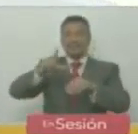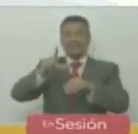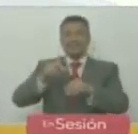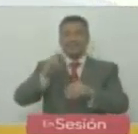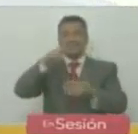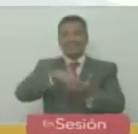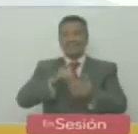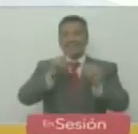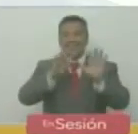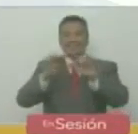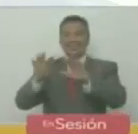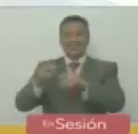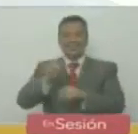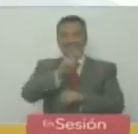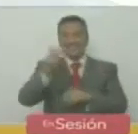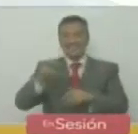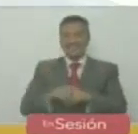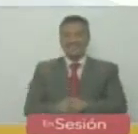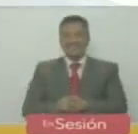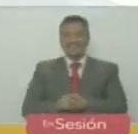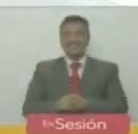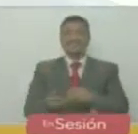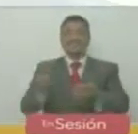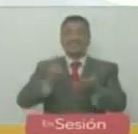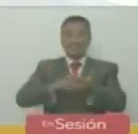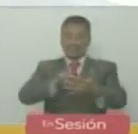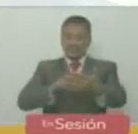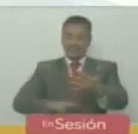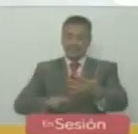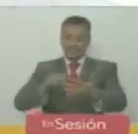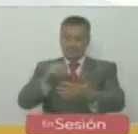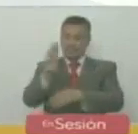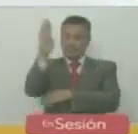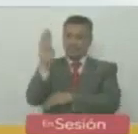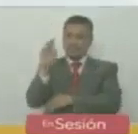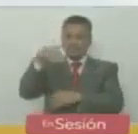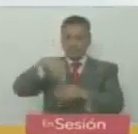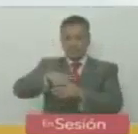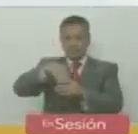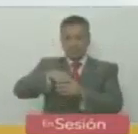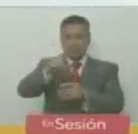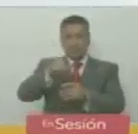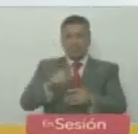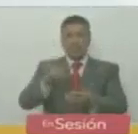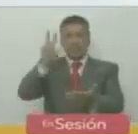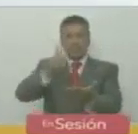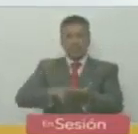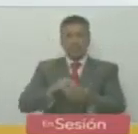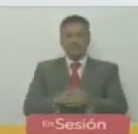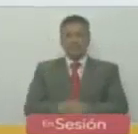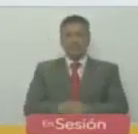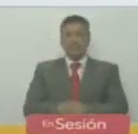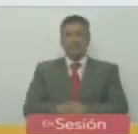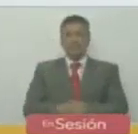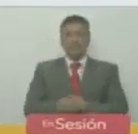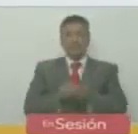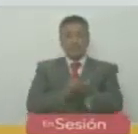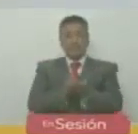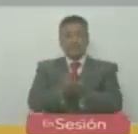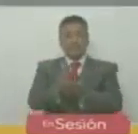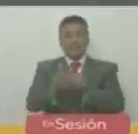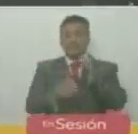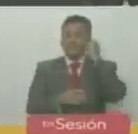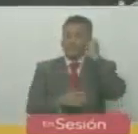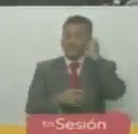julio de 2022, la cual, una vez leída y sometida a votación, resultó aprobada. A continuación,